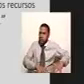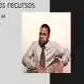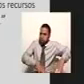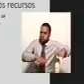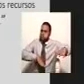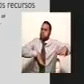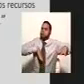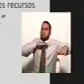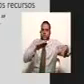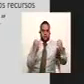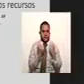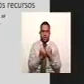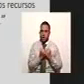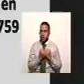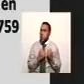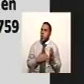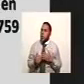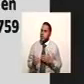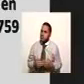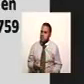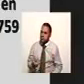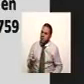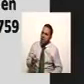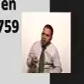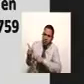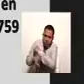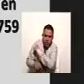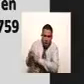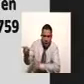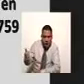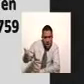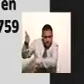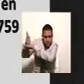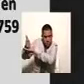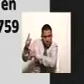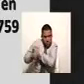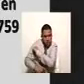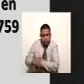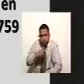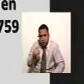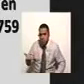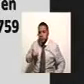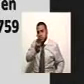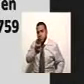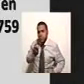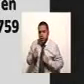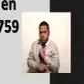Yo creo que en el tema de chatarrización hay cosas que son realmente preocupantes.